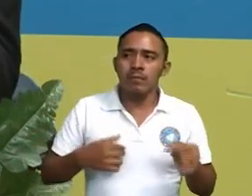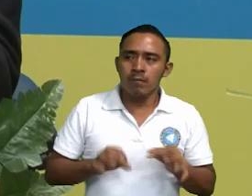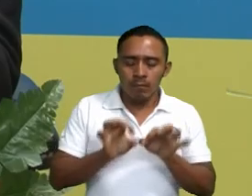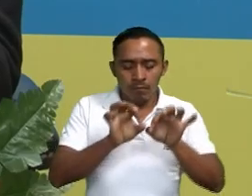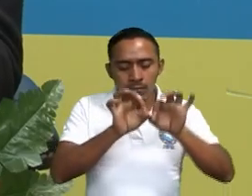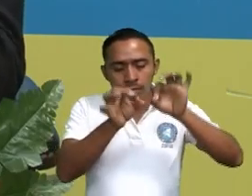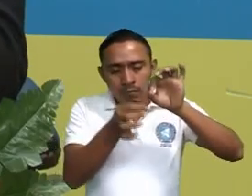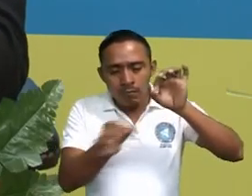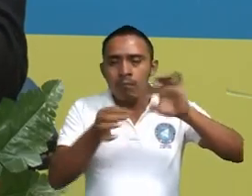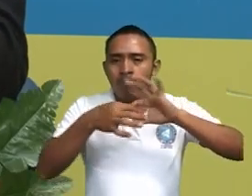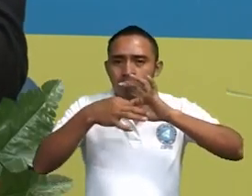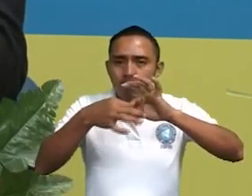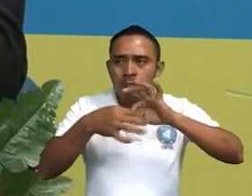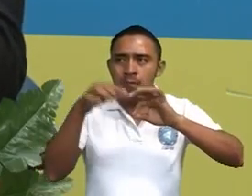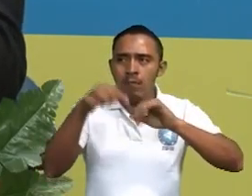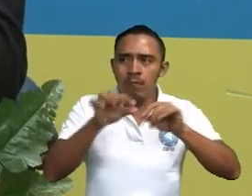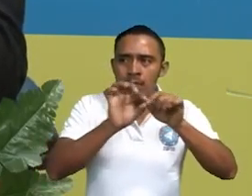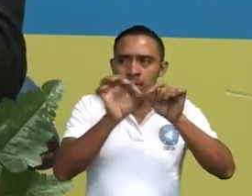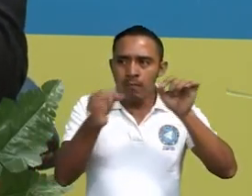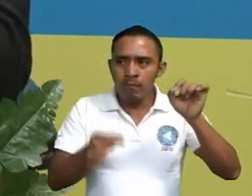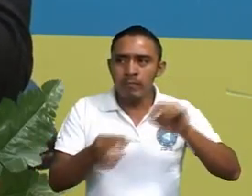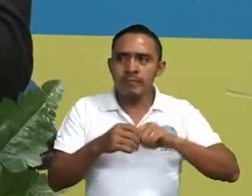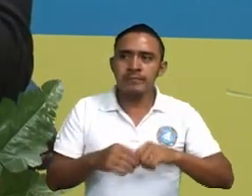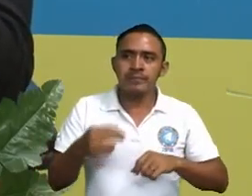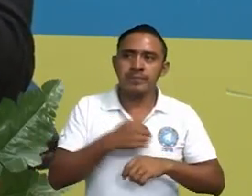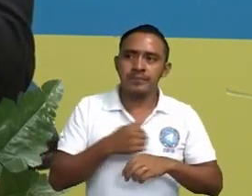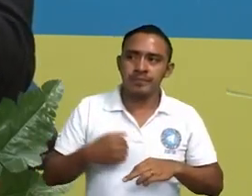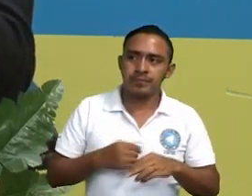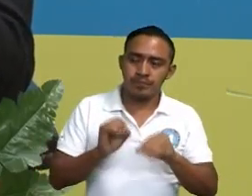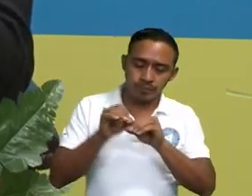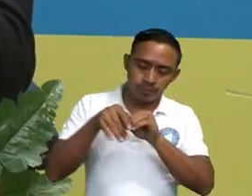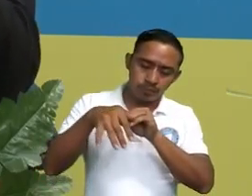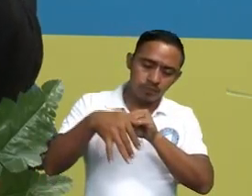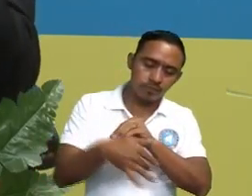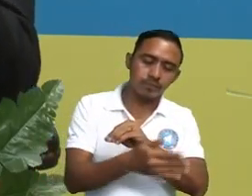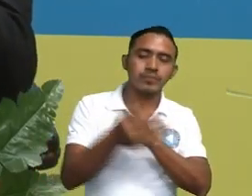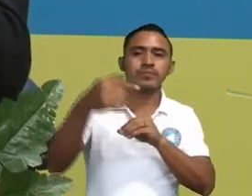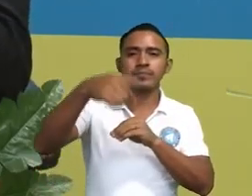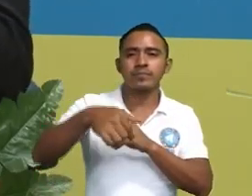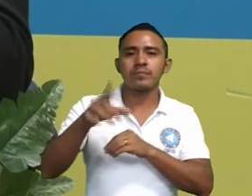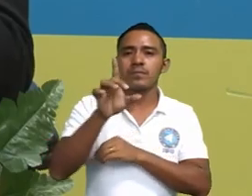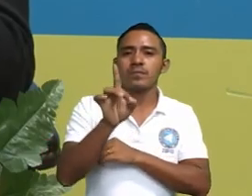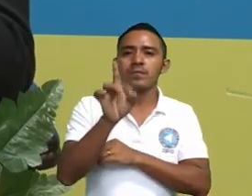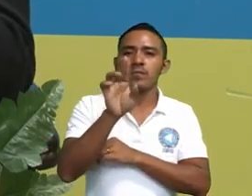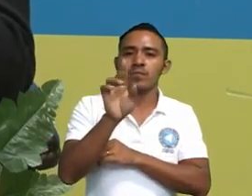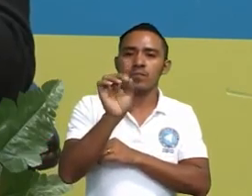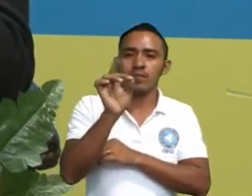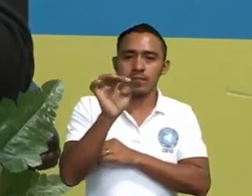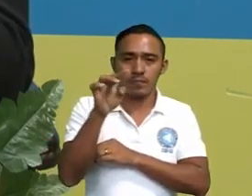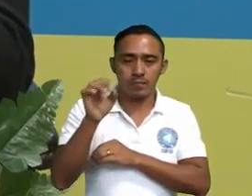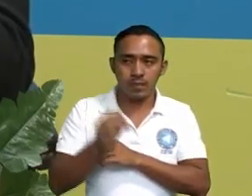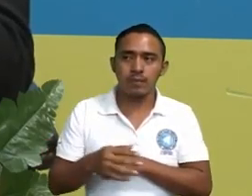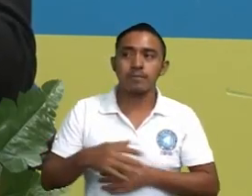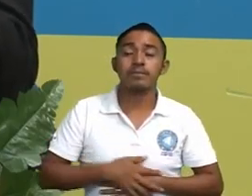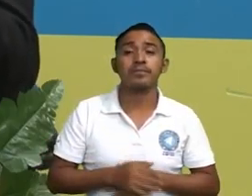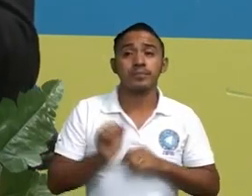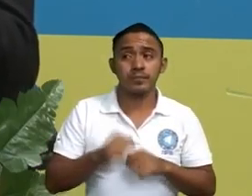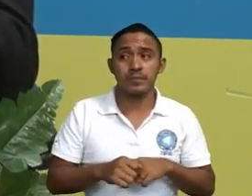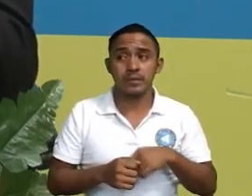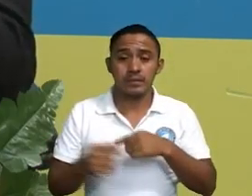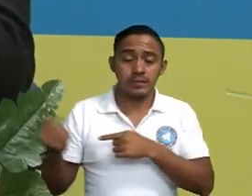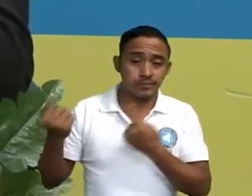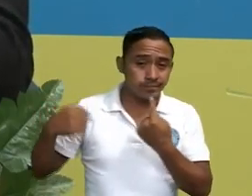común y ese conducto común saca literalmente toda la bilis hacia el duodeno. Entonces se pueden formar cálculos no solamente en